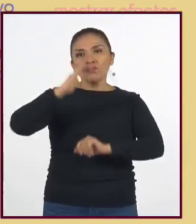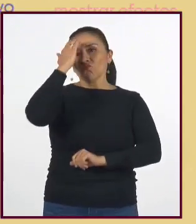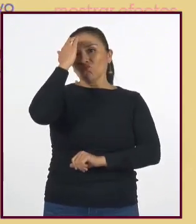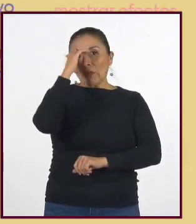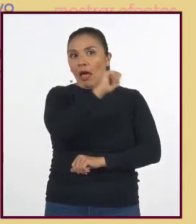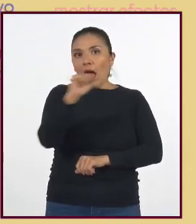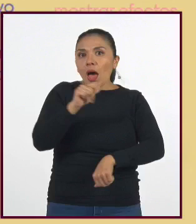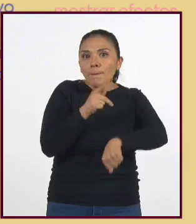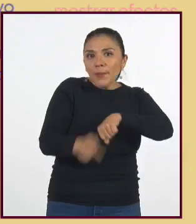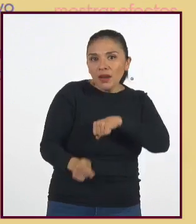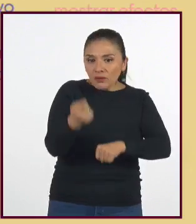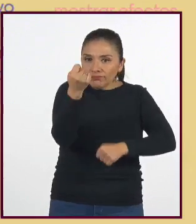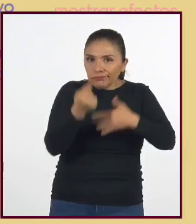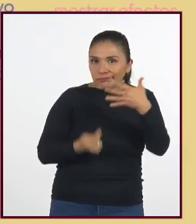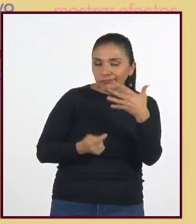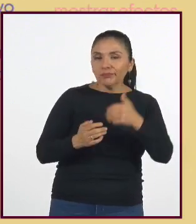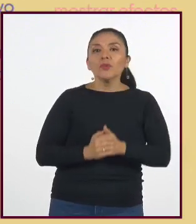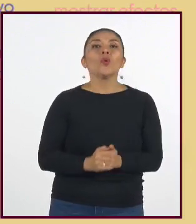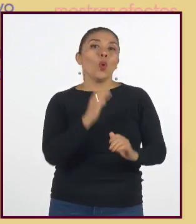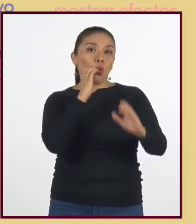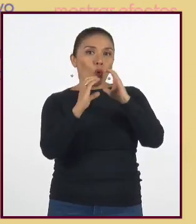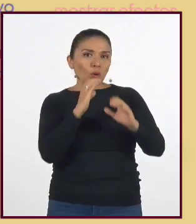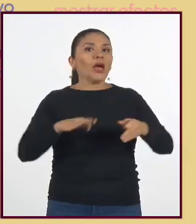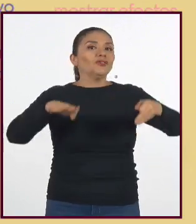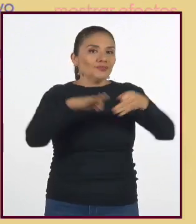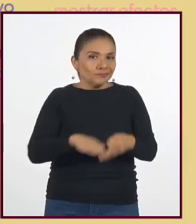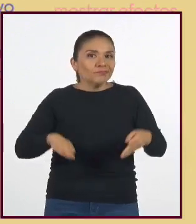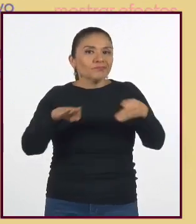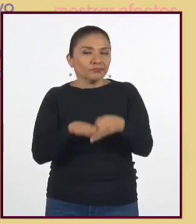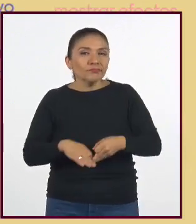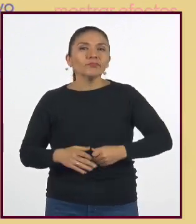riesgo, comunicación constante,